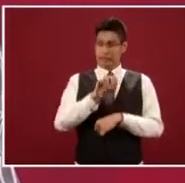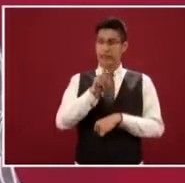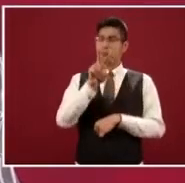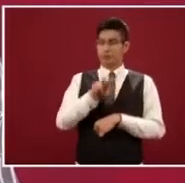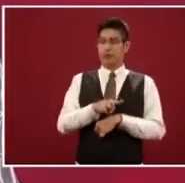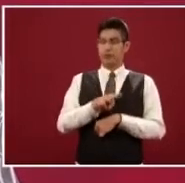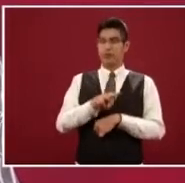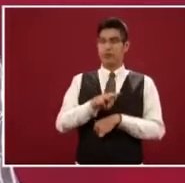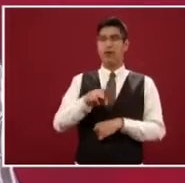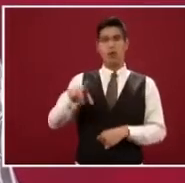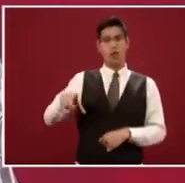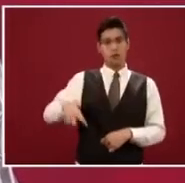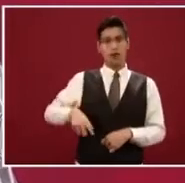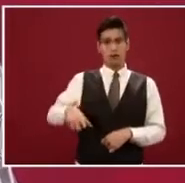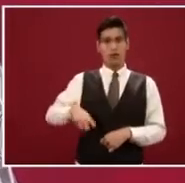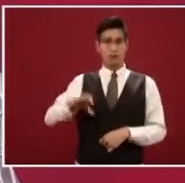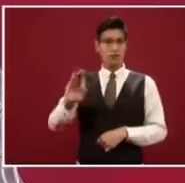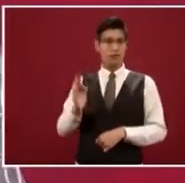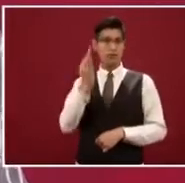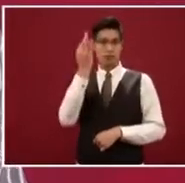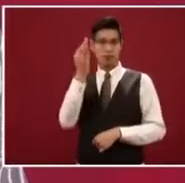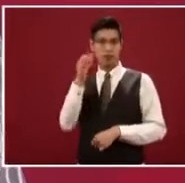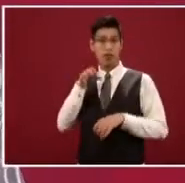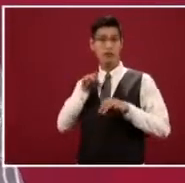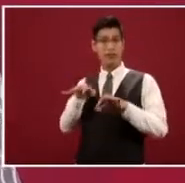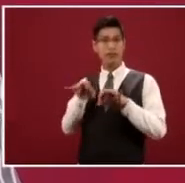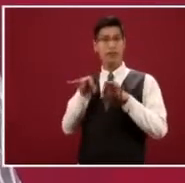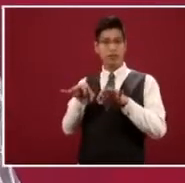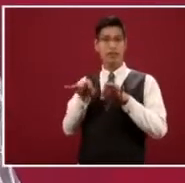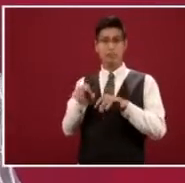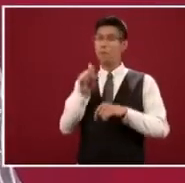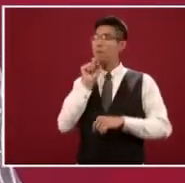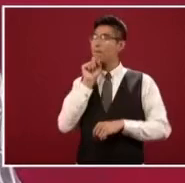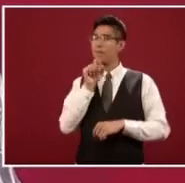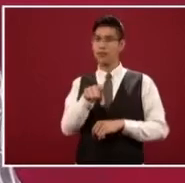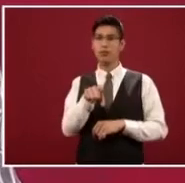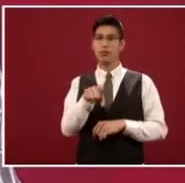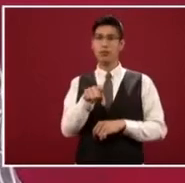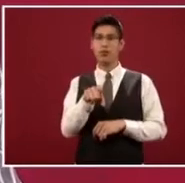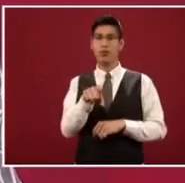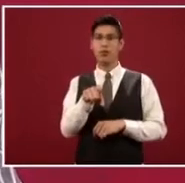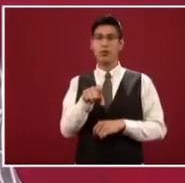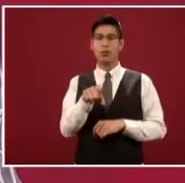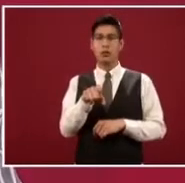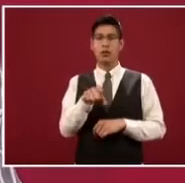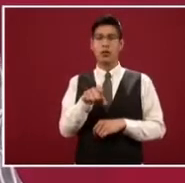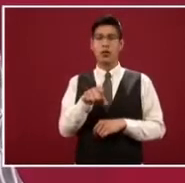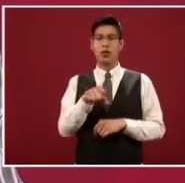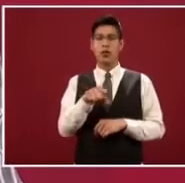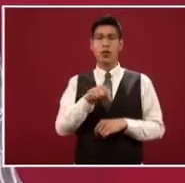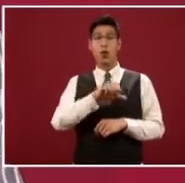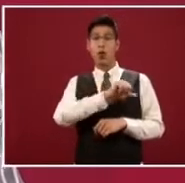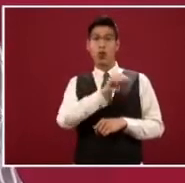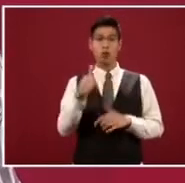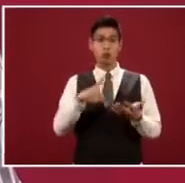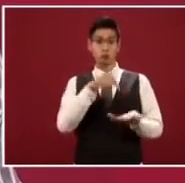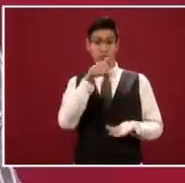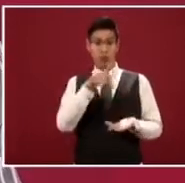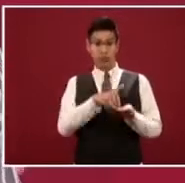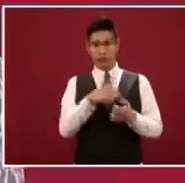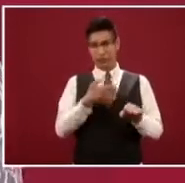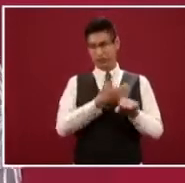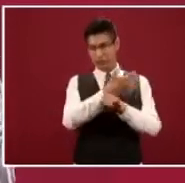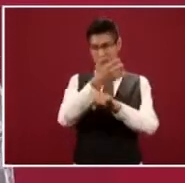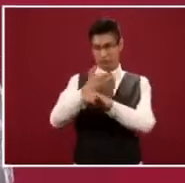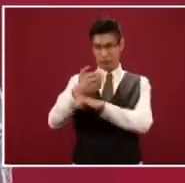de la Administración Pública Federal, y en su momento también se ha recomendado para las administraciones estatales y